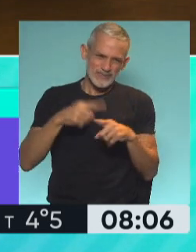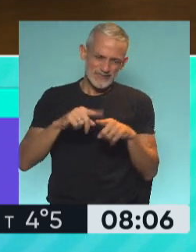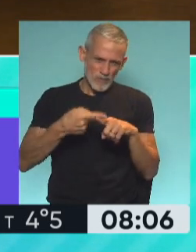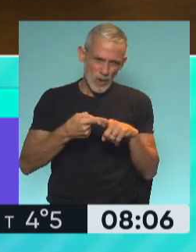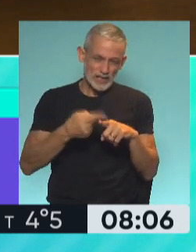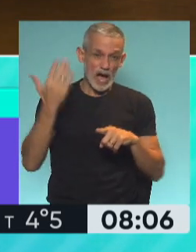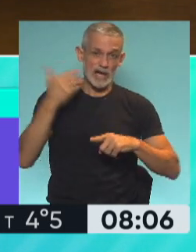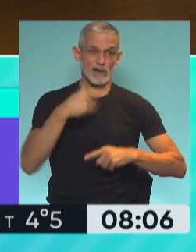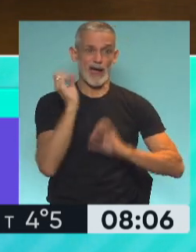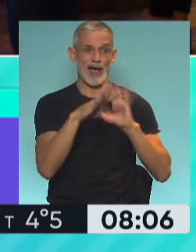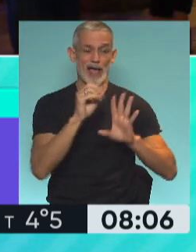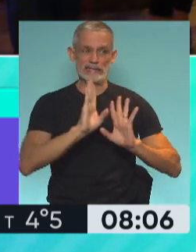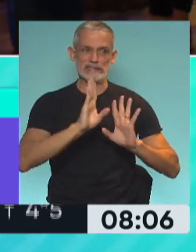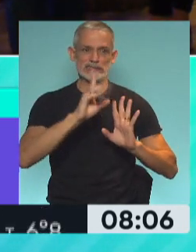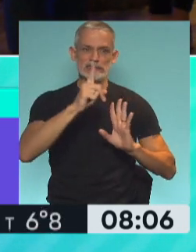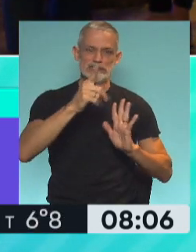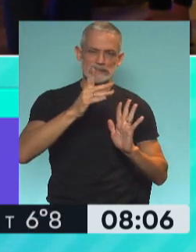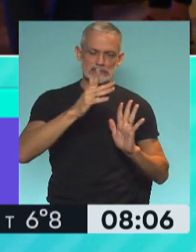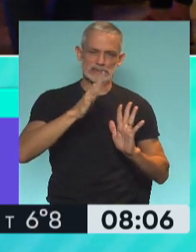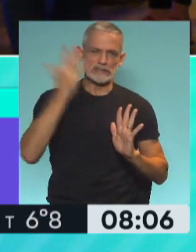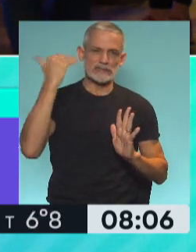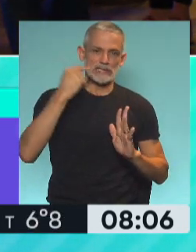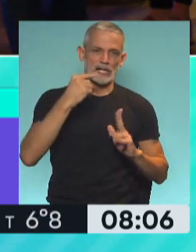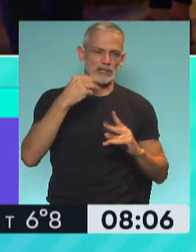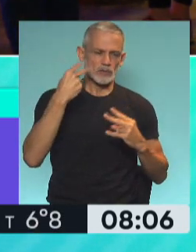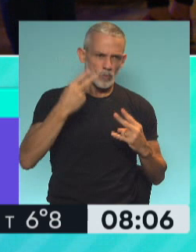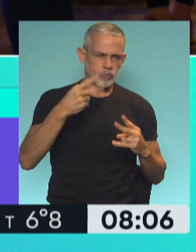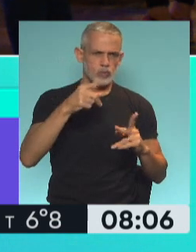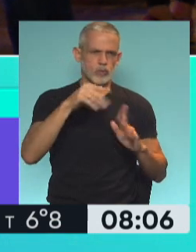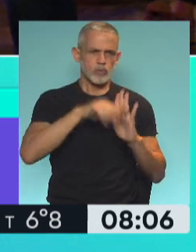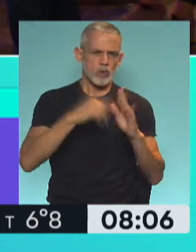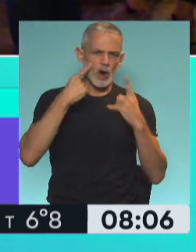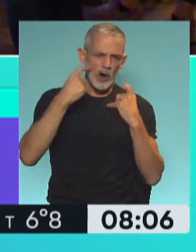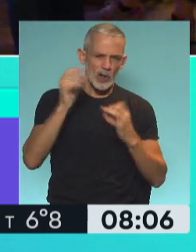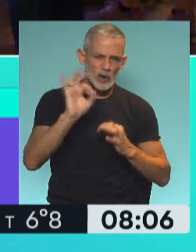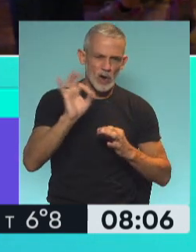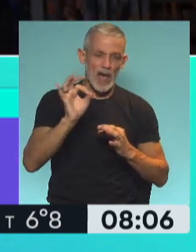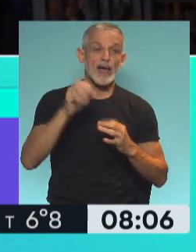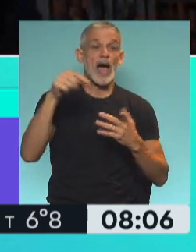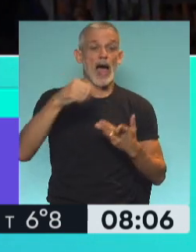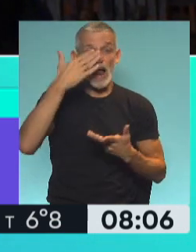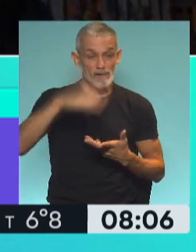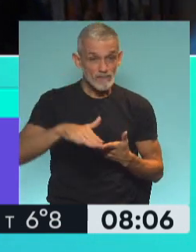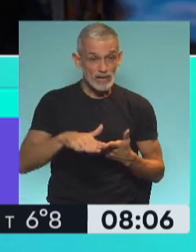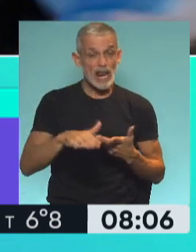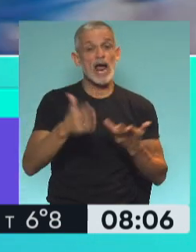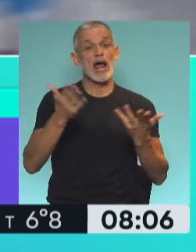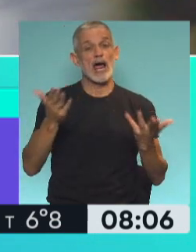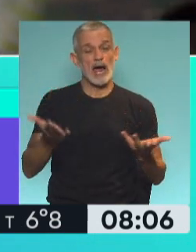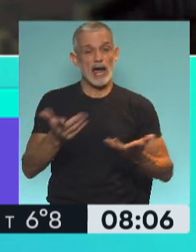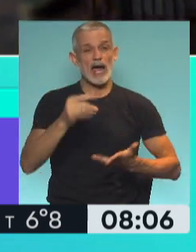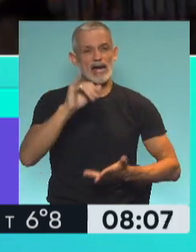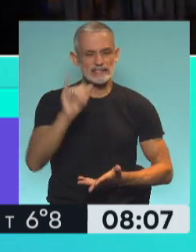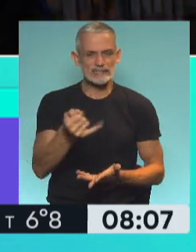que antes boicotearon las medidas, que antes no hicieron ningún tipo de control, finalmente